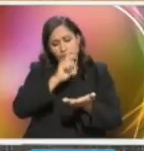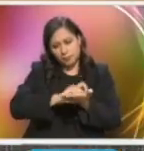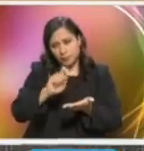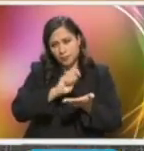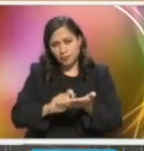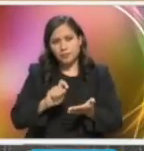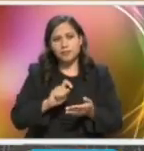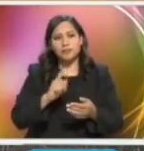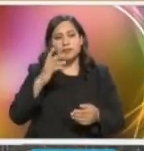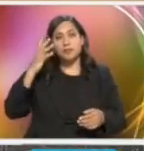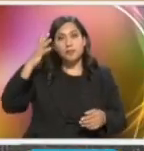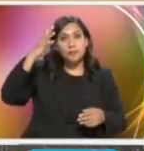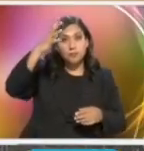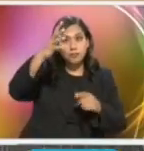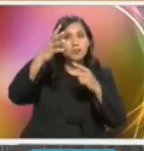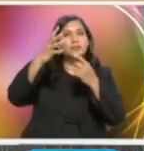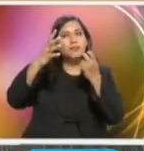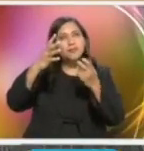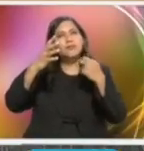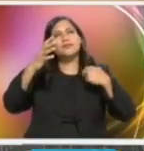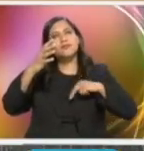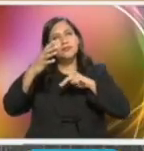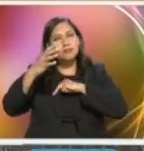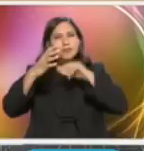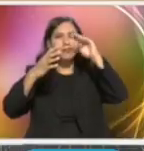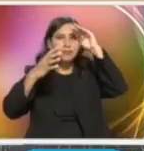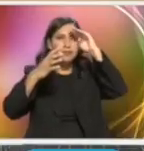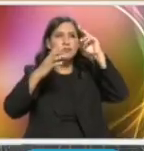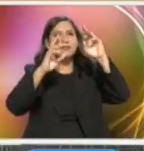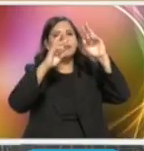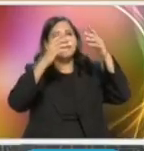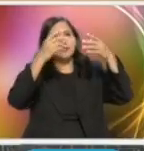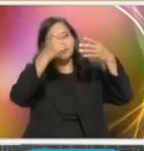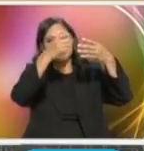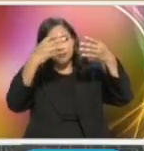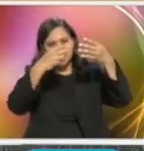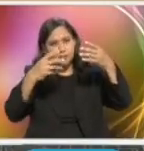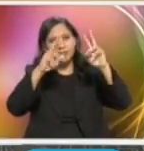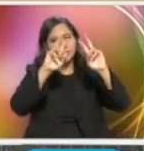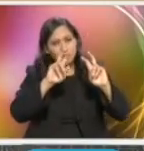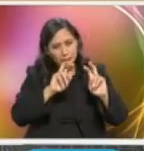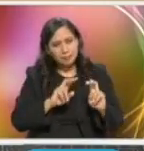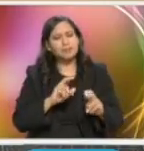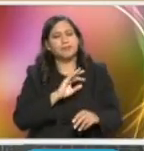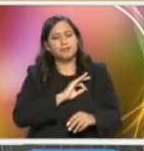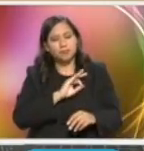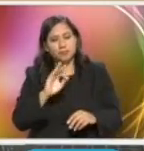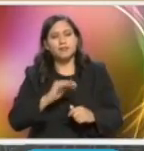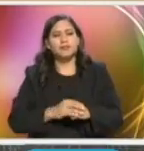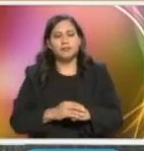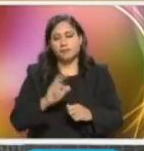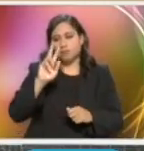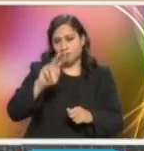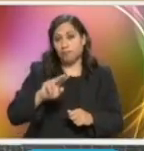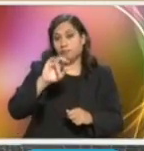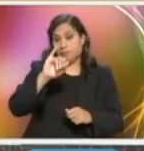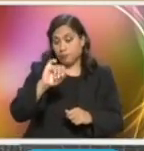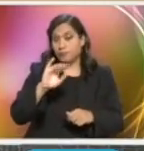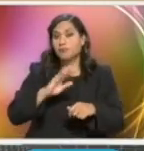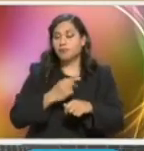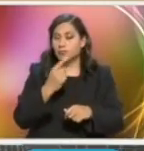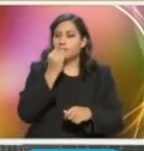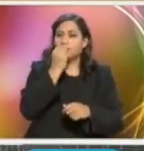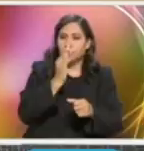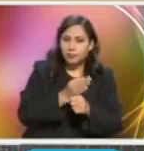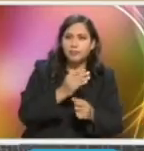creemos que es algo que justo nos iba a arrojar un menú increíble con toda la variedad que tenemos. Y pues la verdad es que sí, porque hay